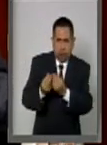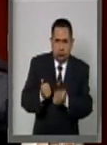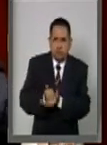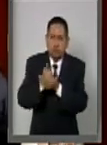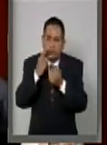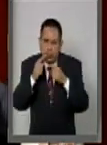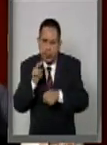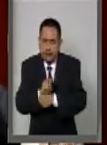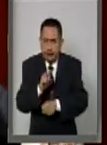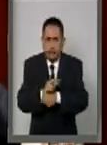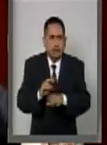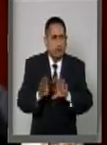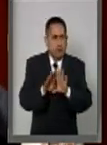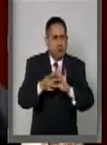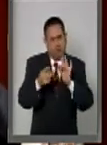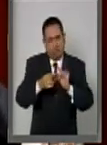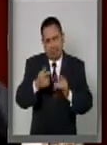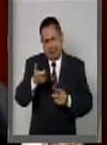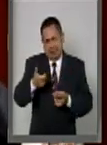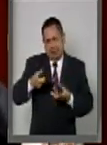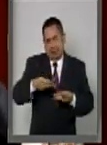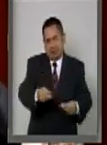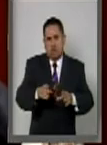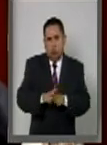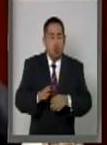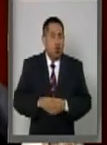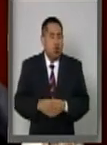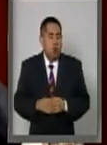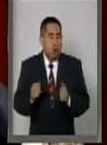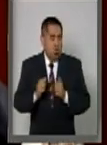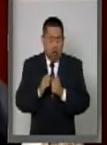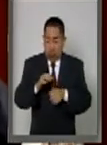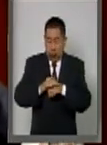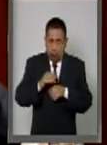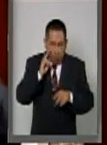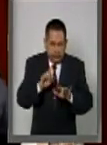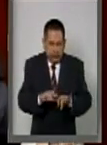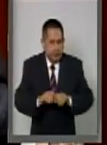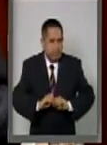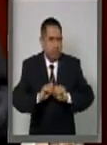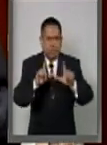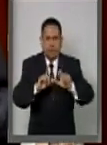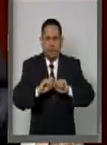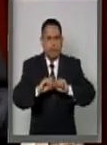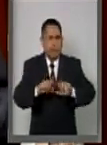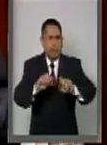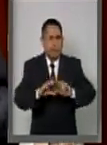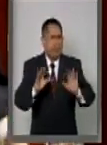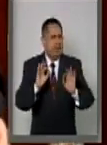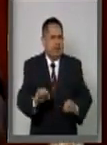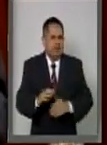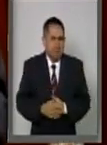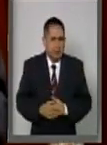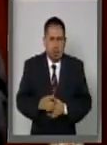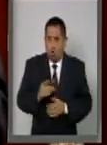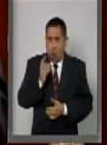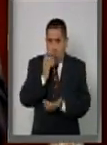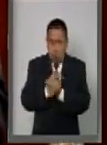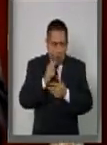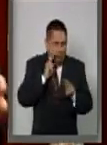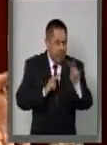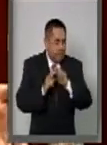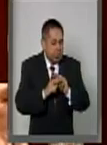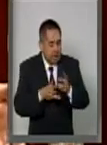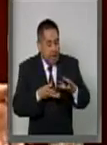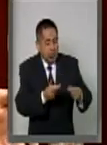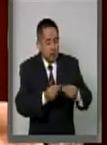la fiscalización de los recursos. Lo hacemos en términos reales, lo hacemos no solamente circunscribiéndonos a ver si